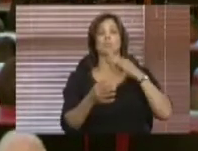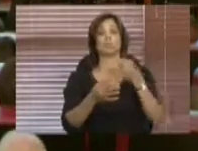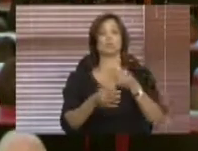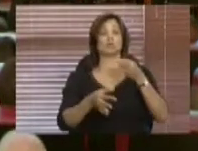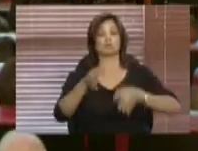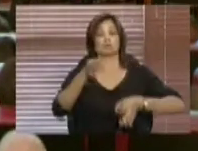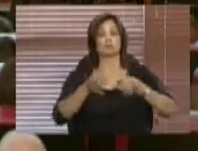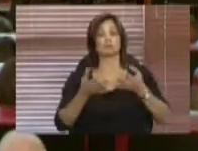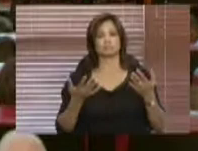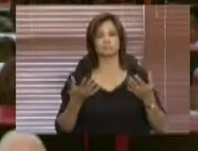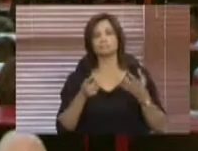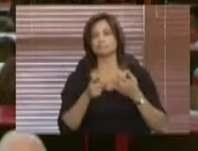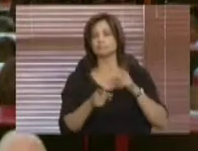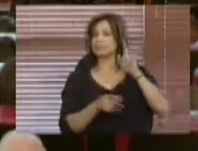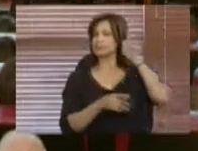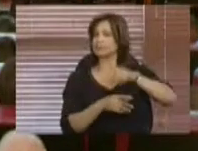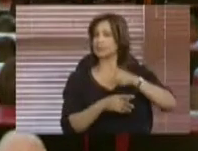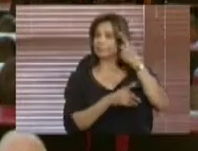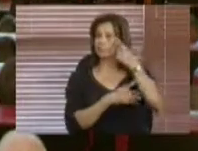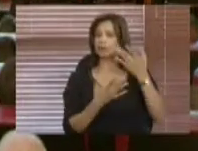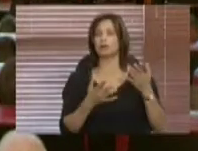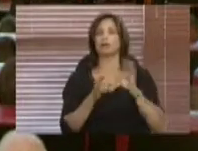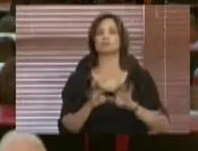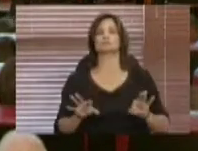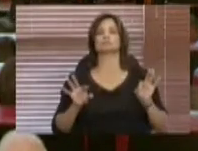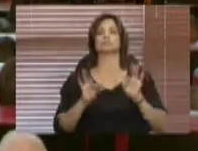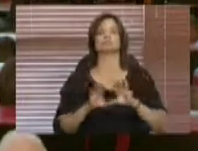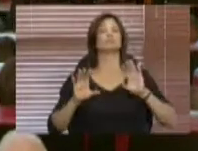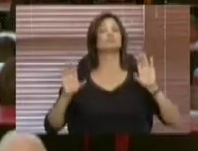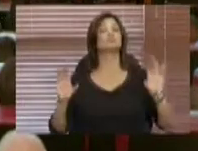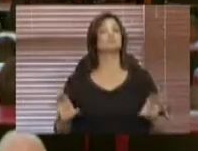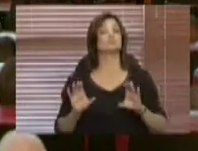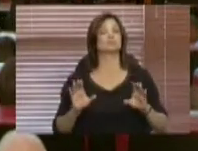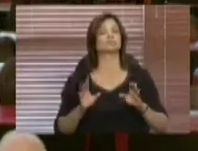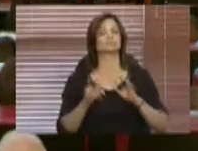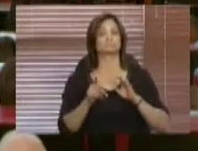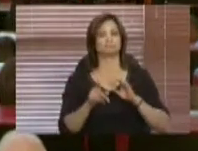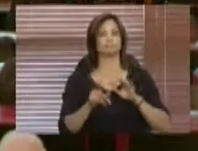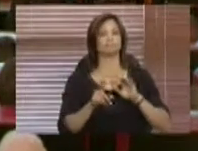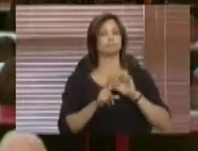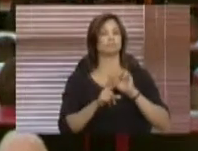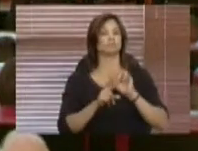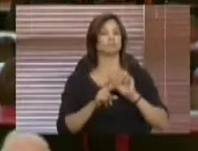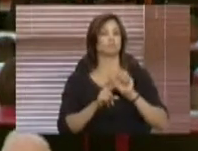Jurisdiccional, que está en la obligación ineludible de reaccionar frente a estos